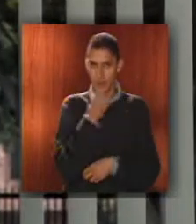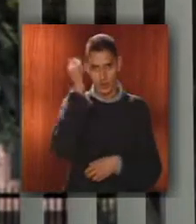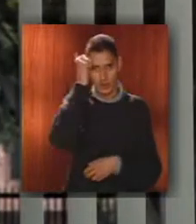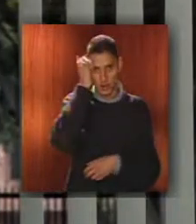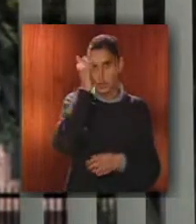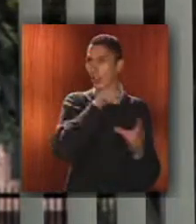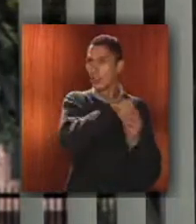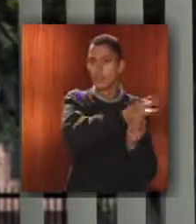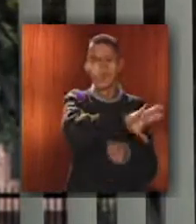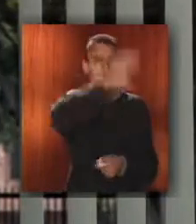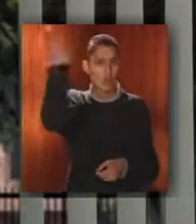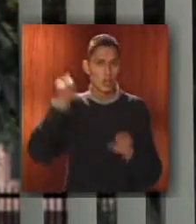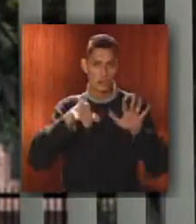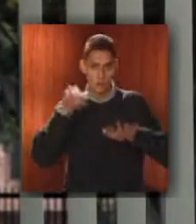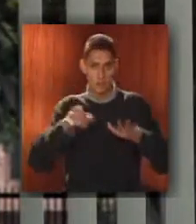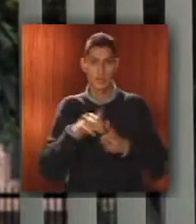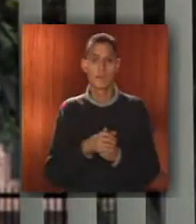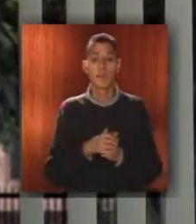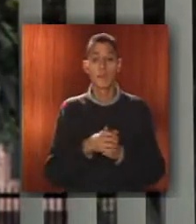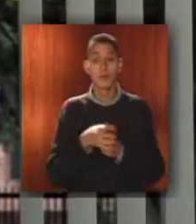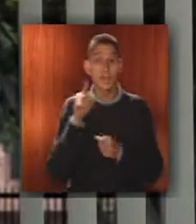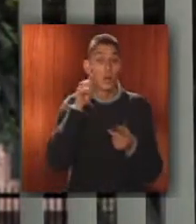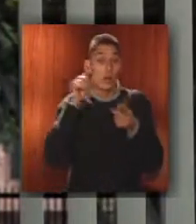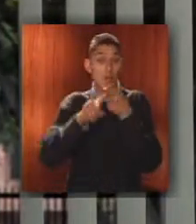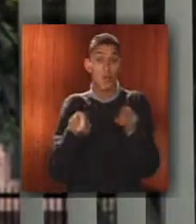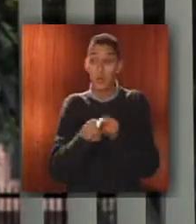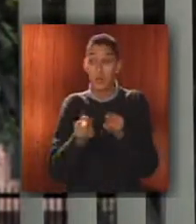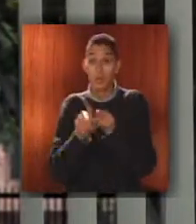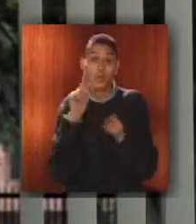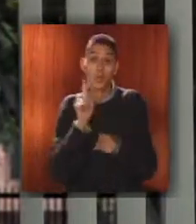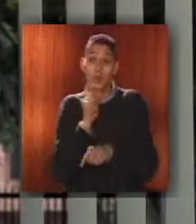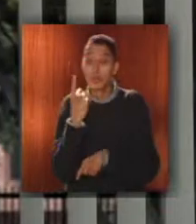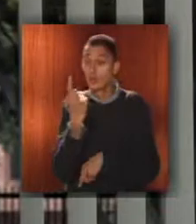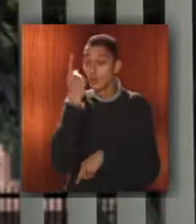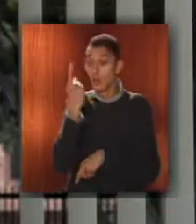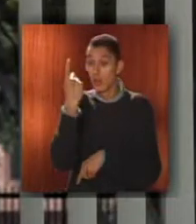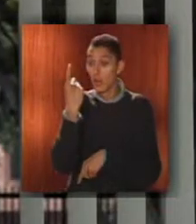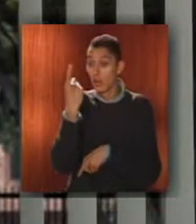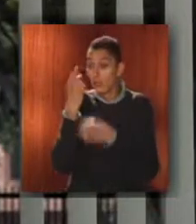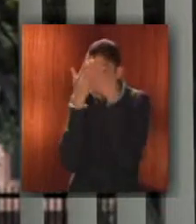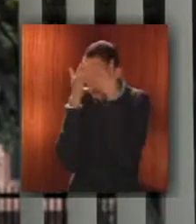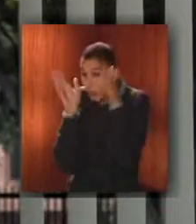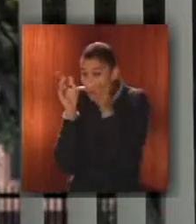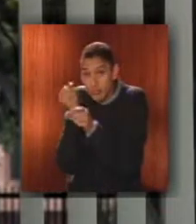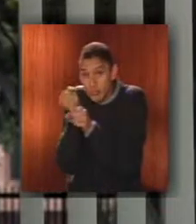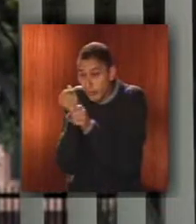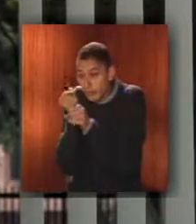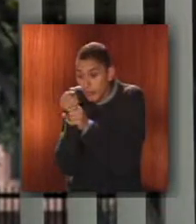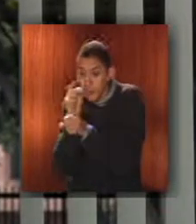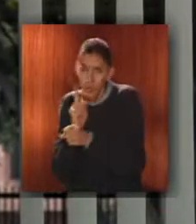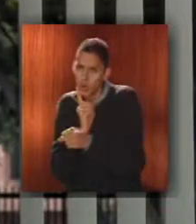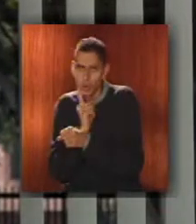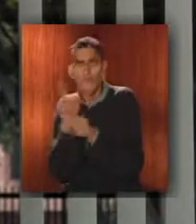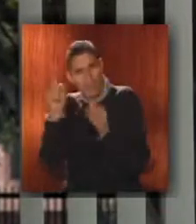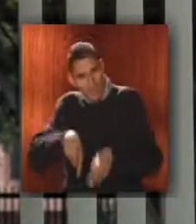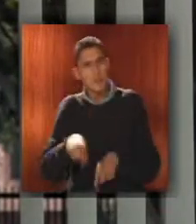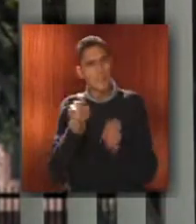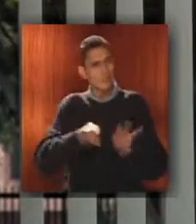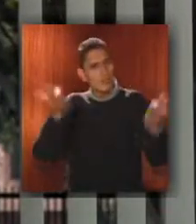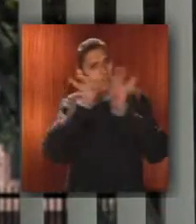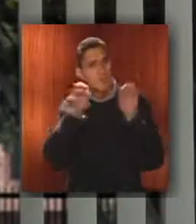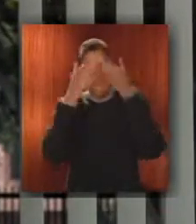estén en todos los programas, en todos los semestres, que no solamente nos